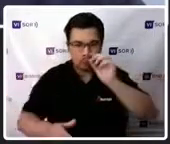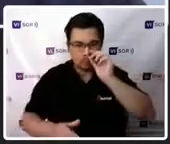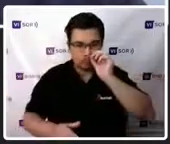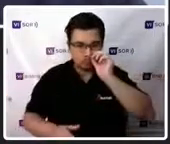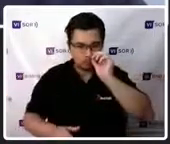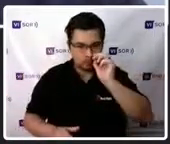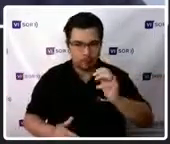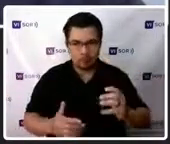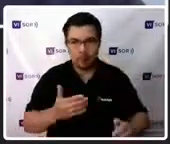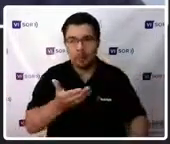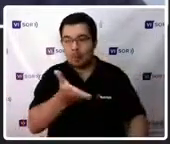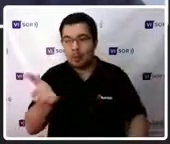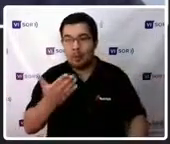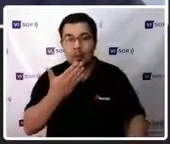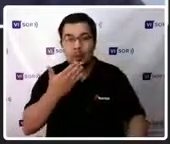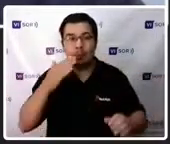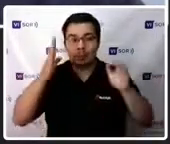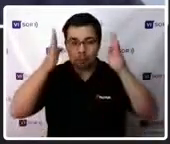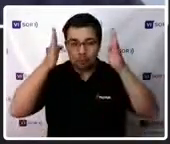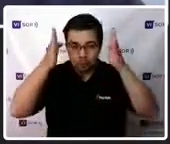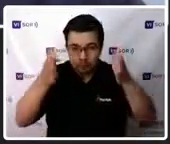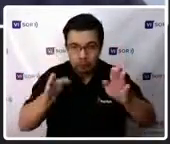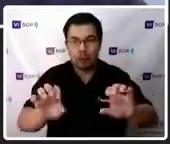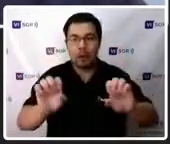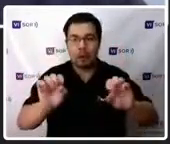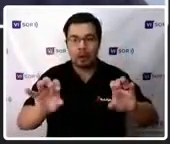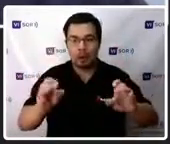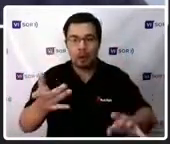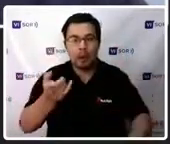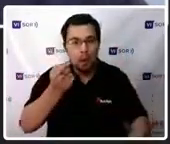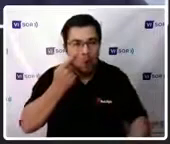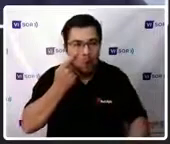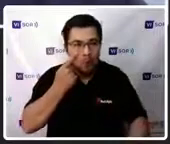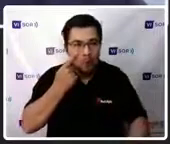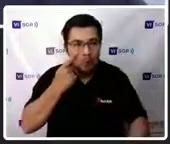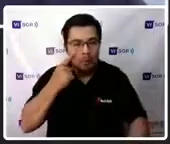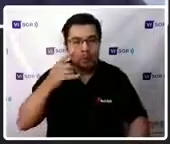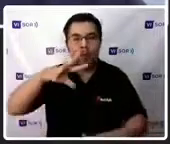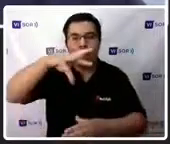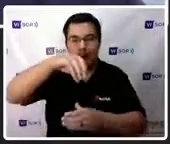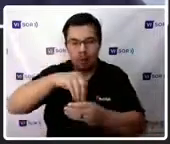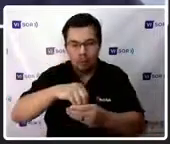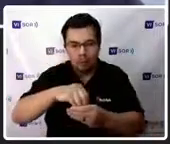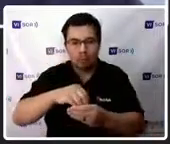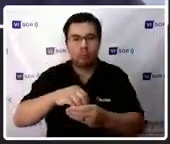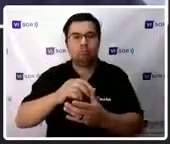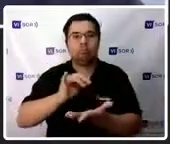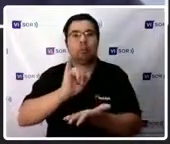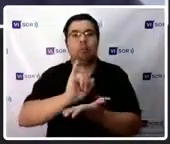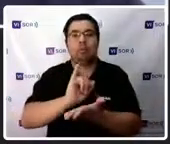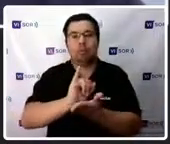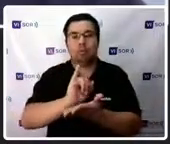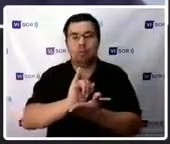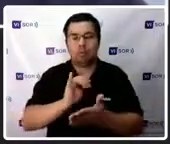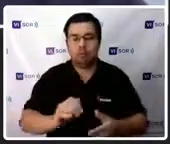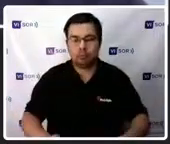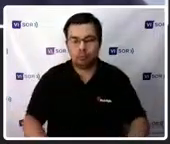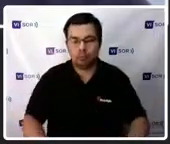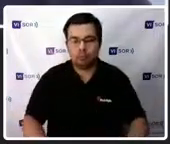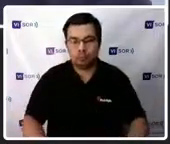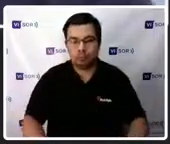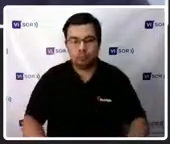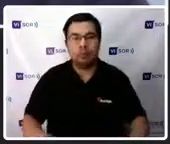cierto?, a la enseñanza de este conocimiento en el aula, ¿ya? Y ese es un secreto, ¿no es cierto?, de nuestra educación, de nuestra